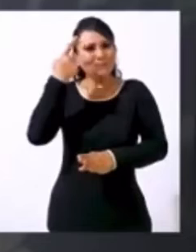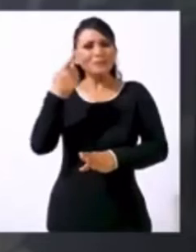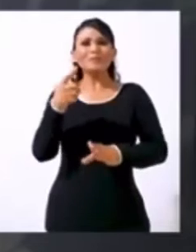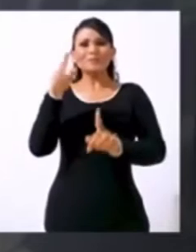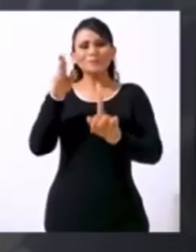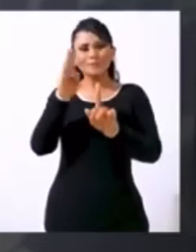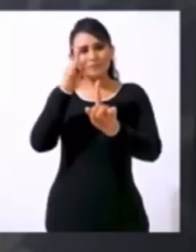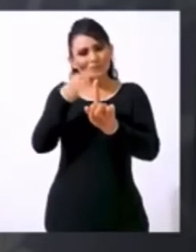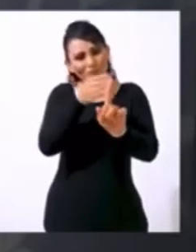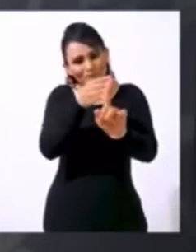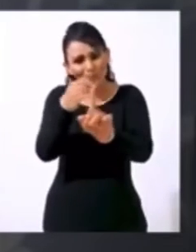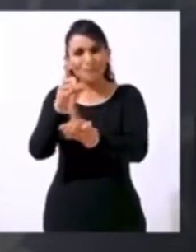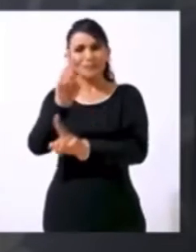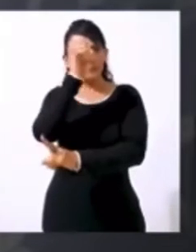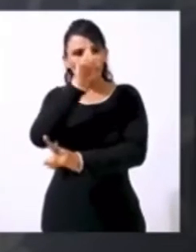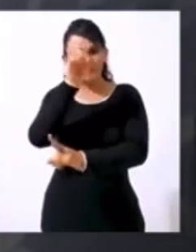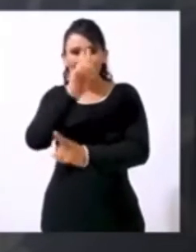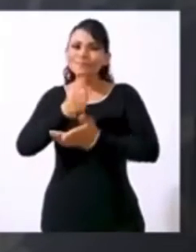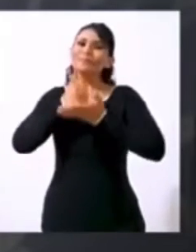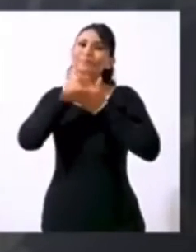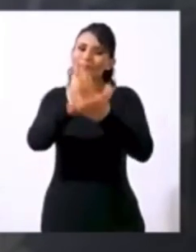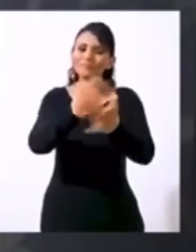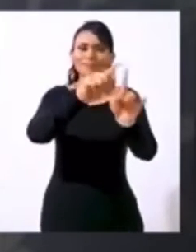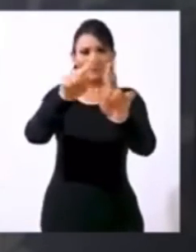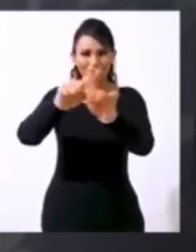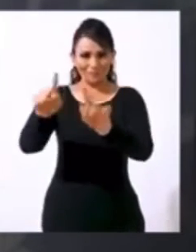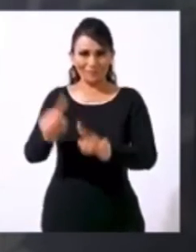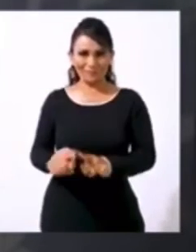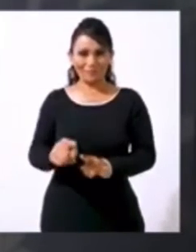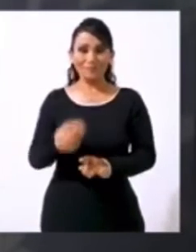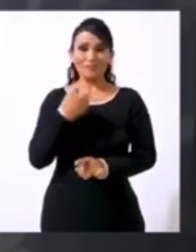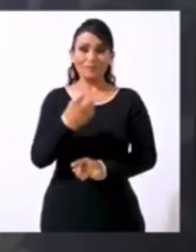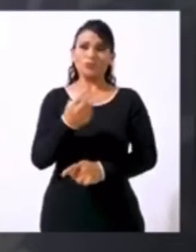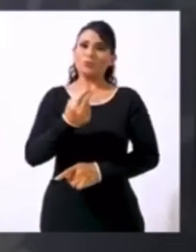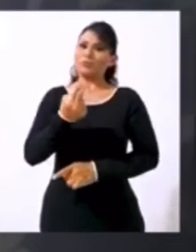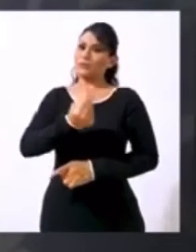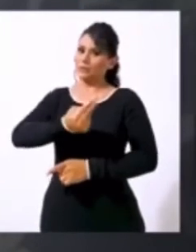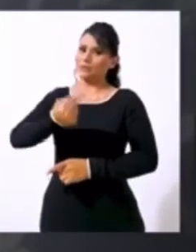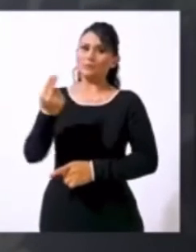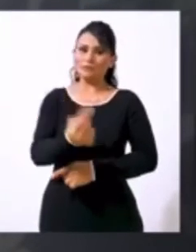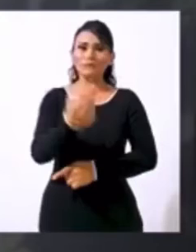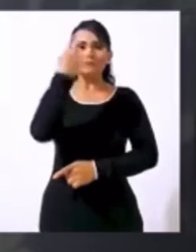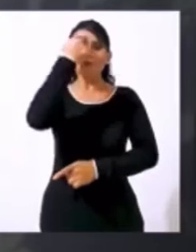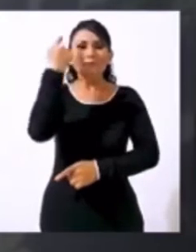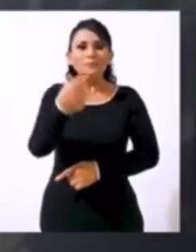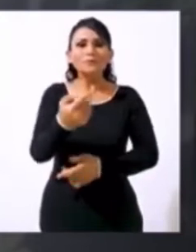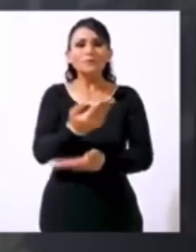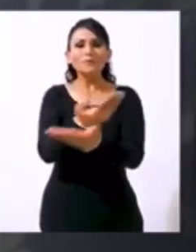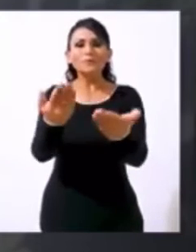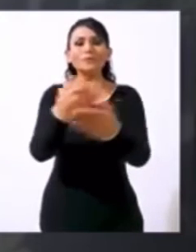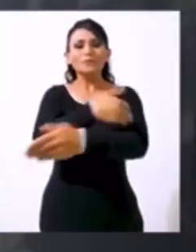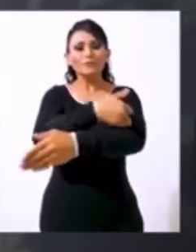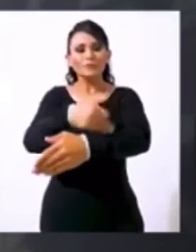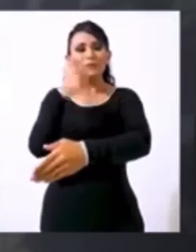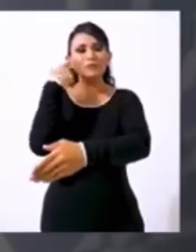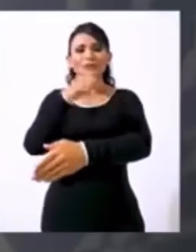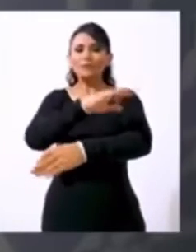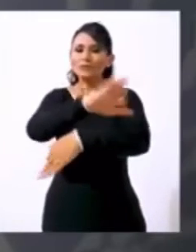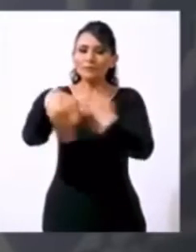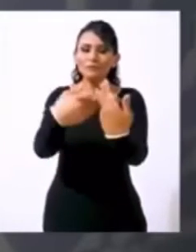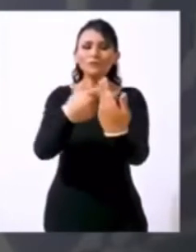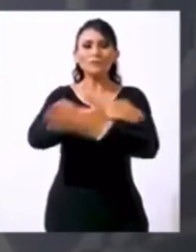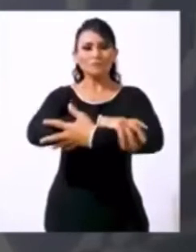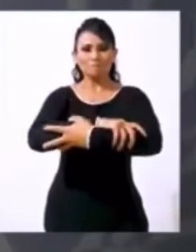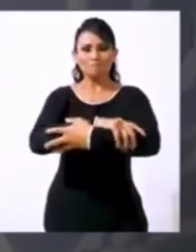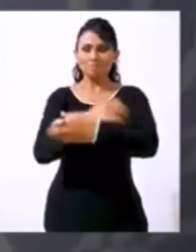y herramientas. Es una medida necesaria que fortalecerá a las familias queretanas.